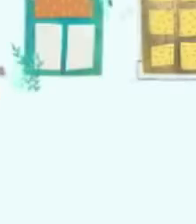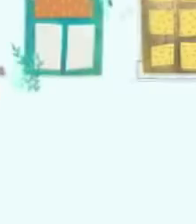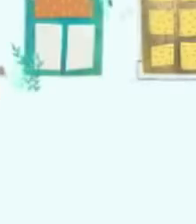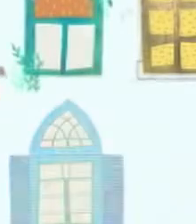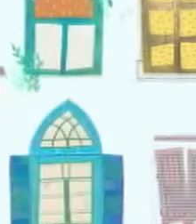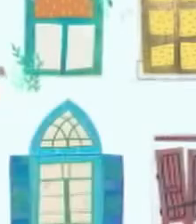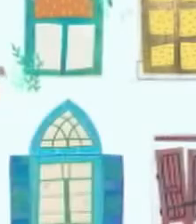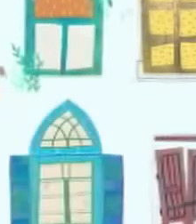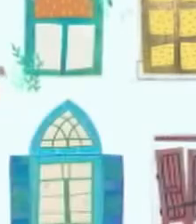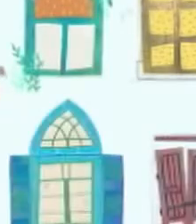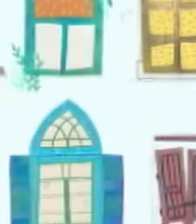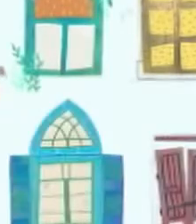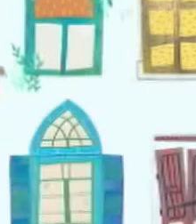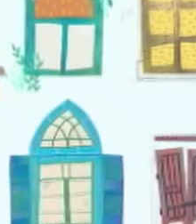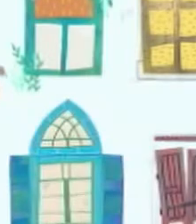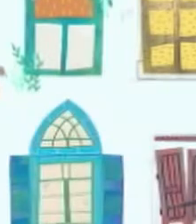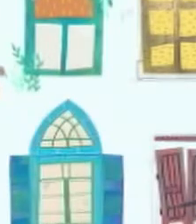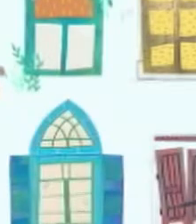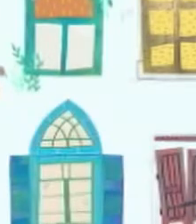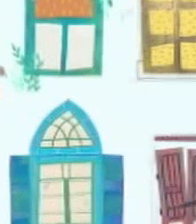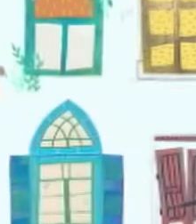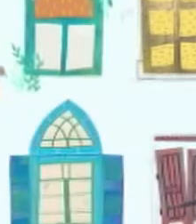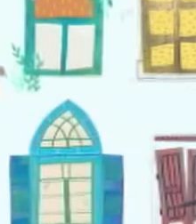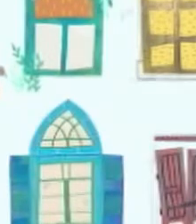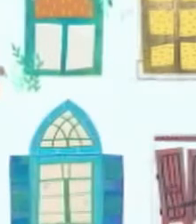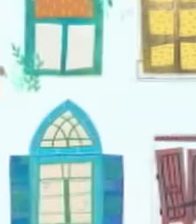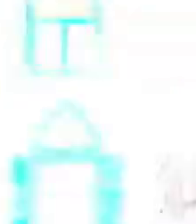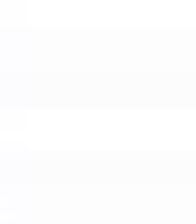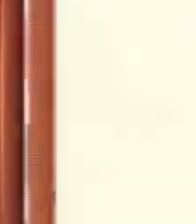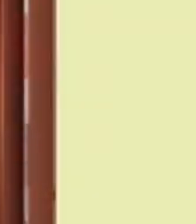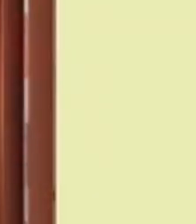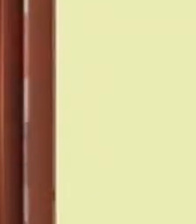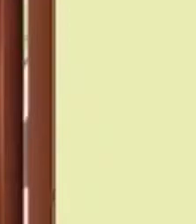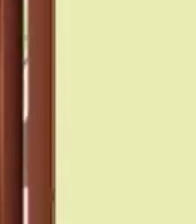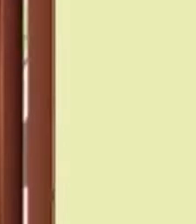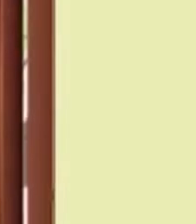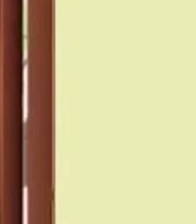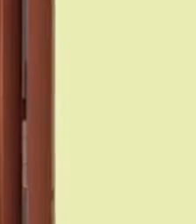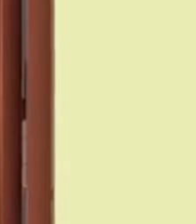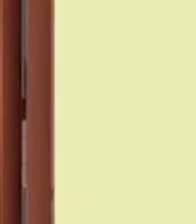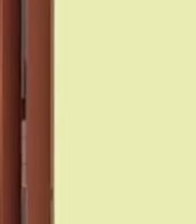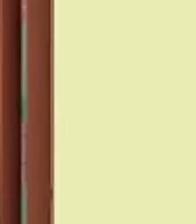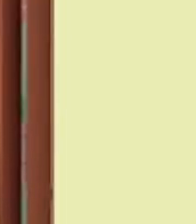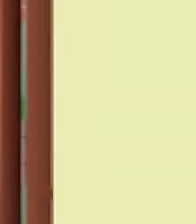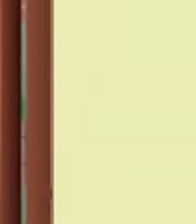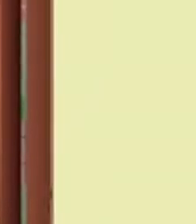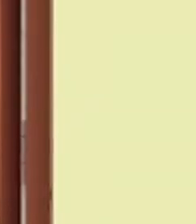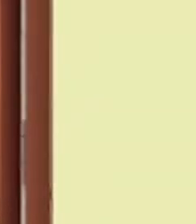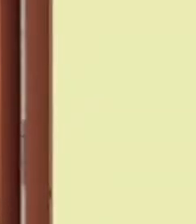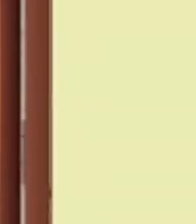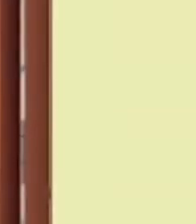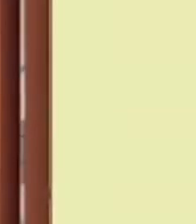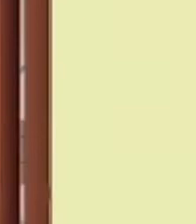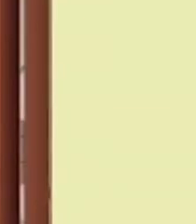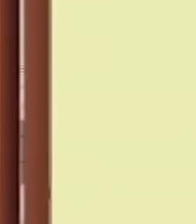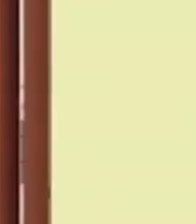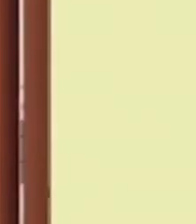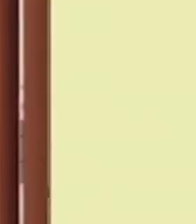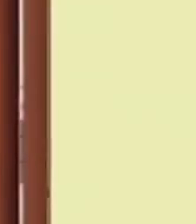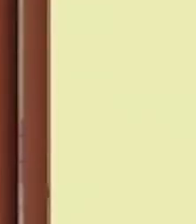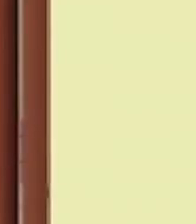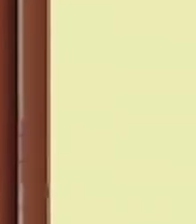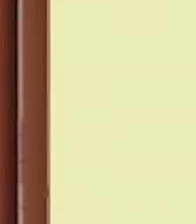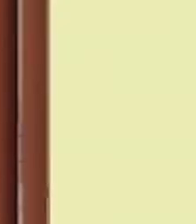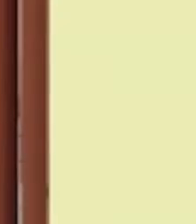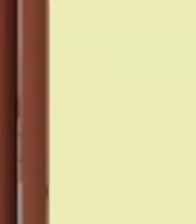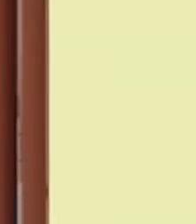Ventanas al mundo. ¿Qué ves por tu ventana? Miles de niños y niñas de América Latina y el mundo compartieron sus